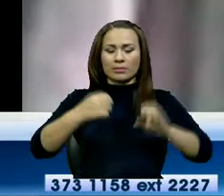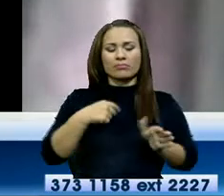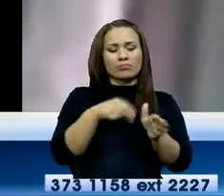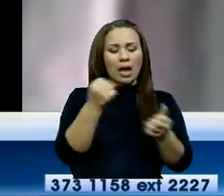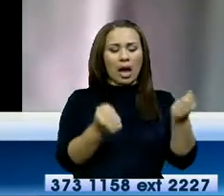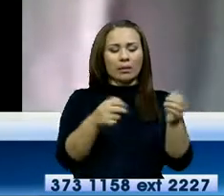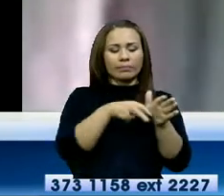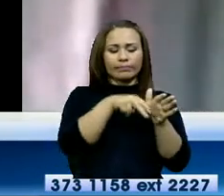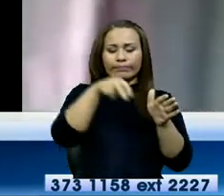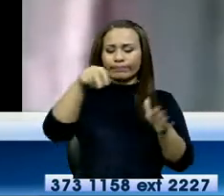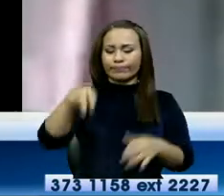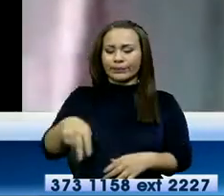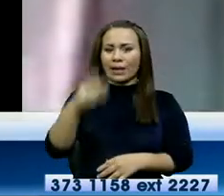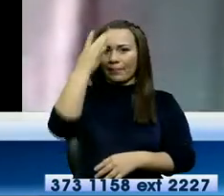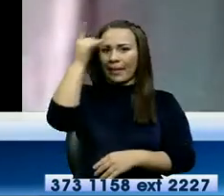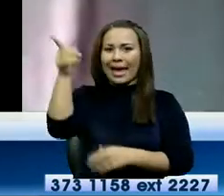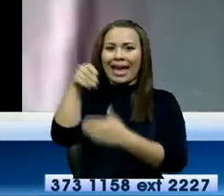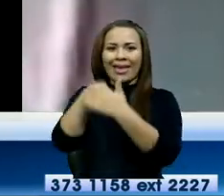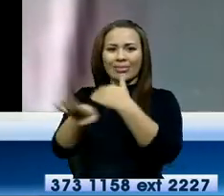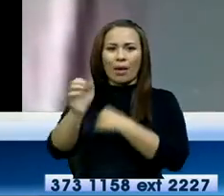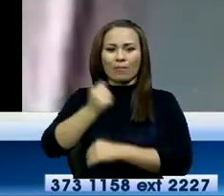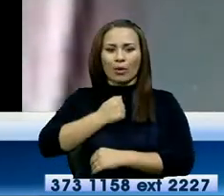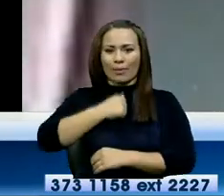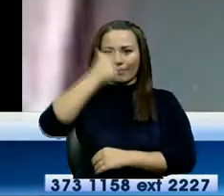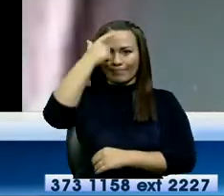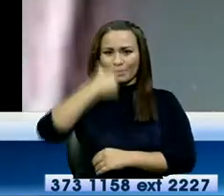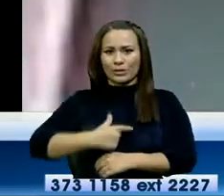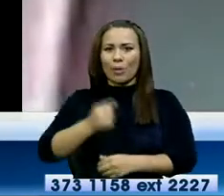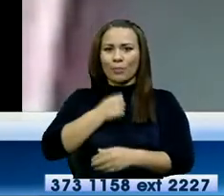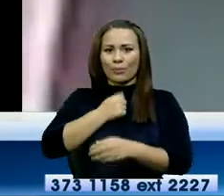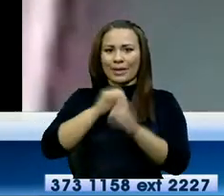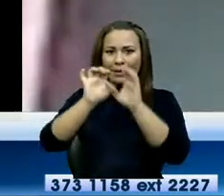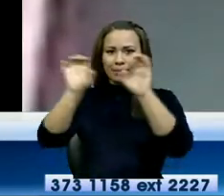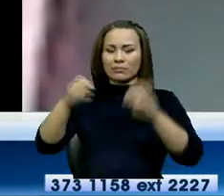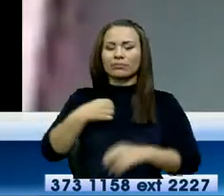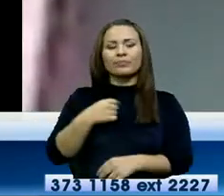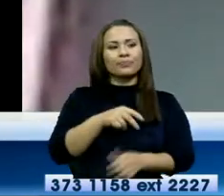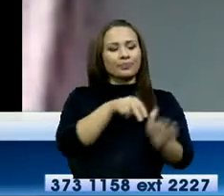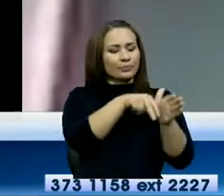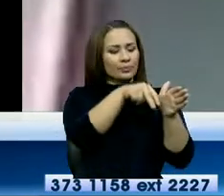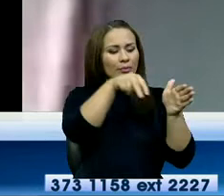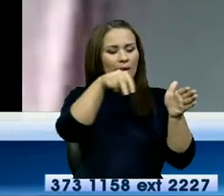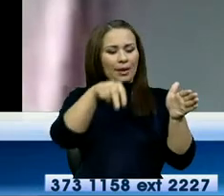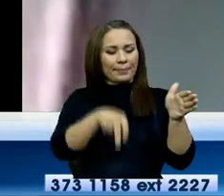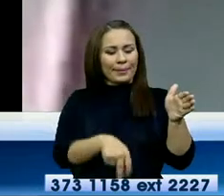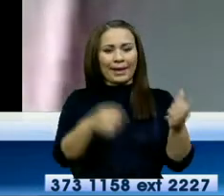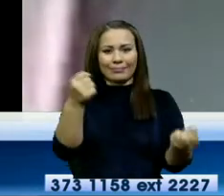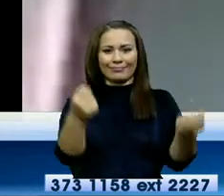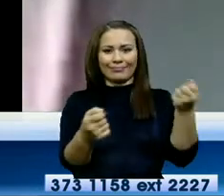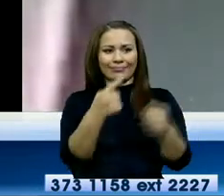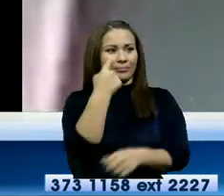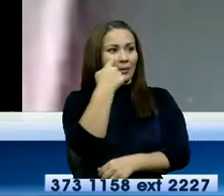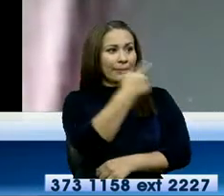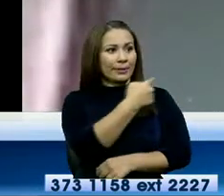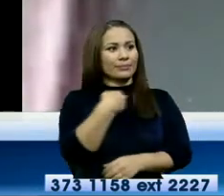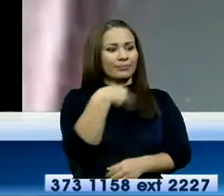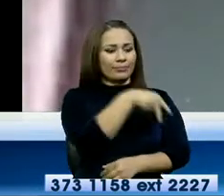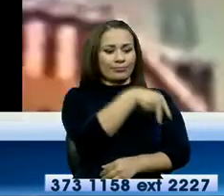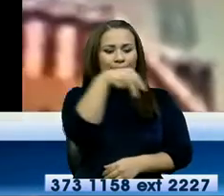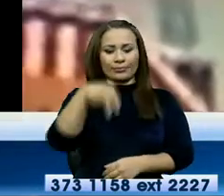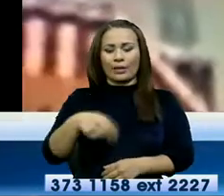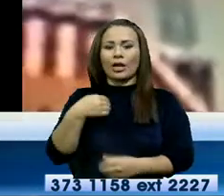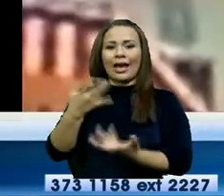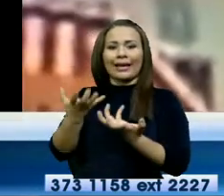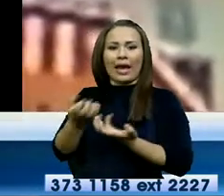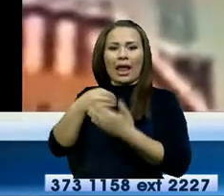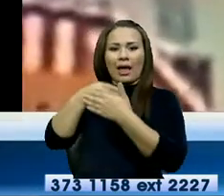sujetos fuertemente armados que iban a bordo de una moto lo amedrentaron. Yo me he bajado del camión para entrar a mi empresa